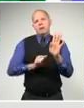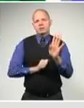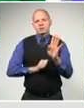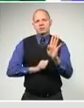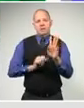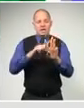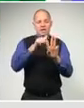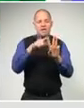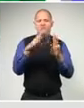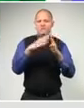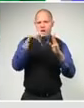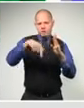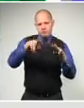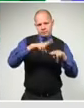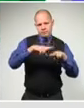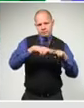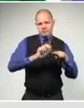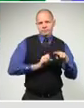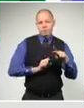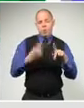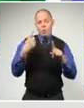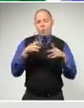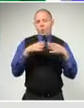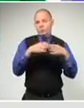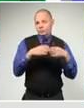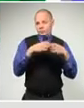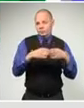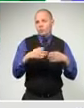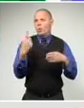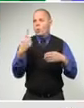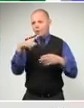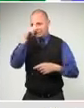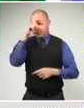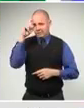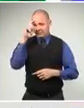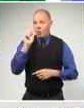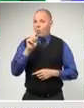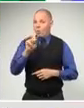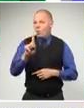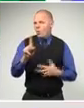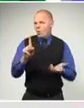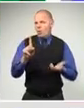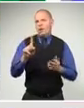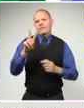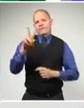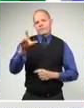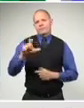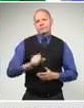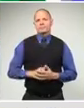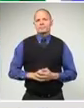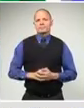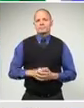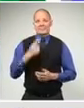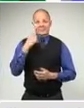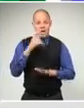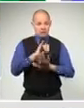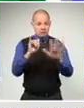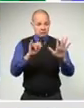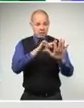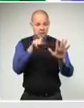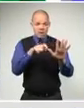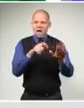Habana, 1 a Granma, 1 a Santi Espíritu y 1 a Villa Clara. Todos contactos de